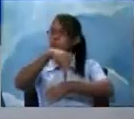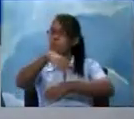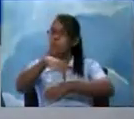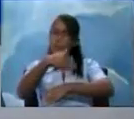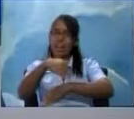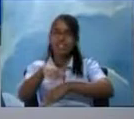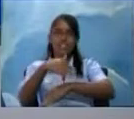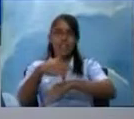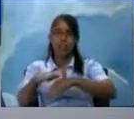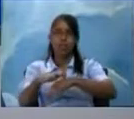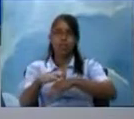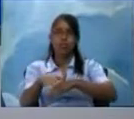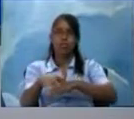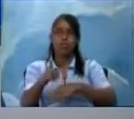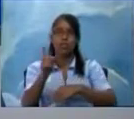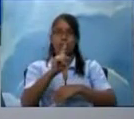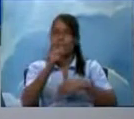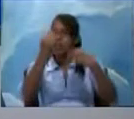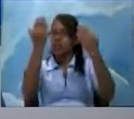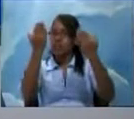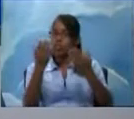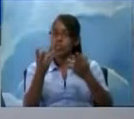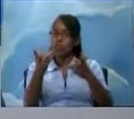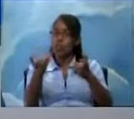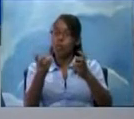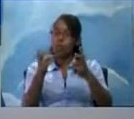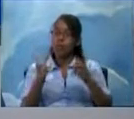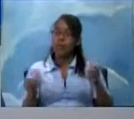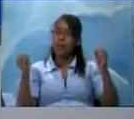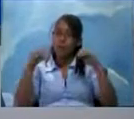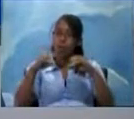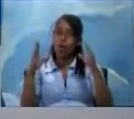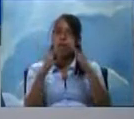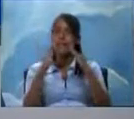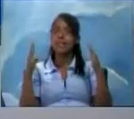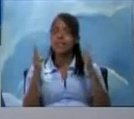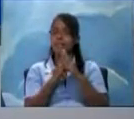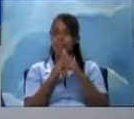forastero. Fui forastero. Y no me recogiste.